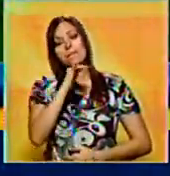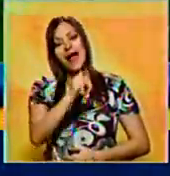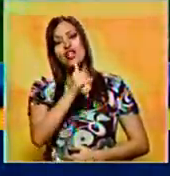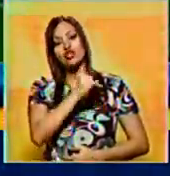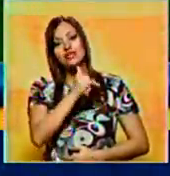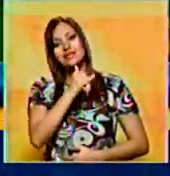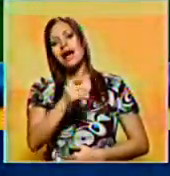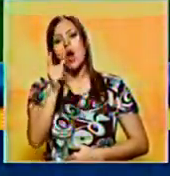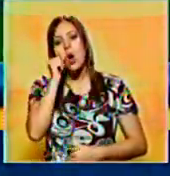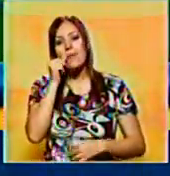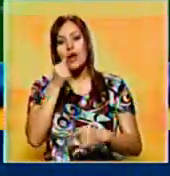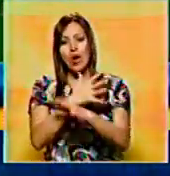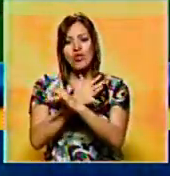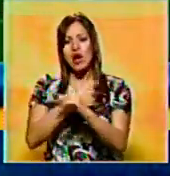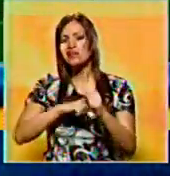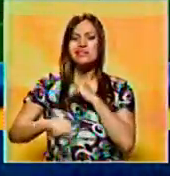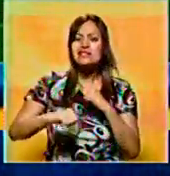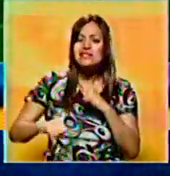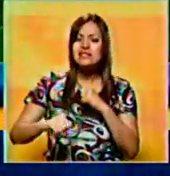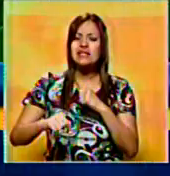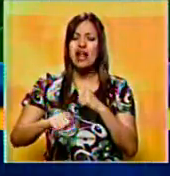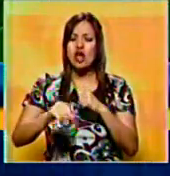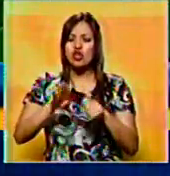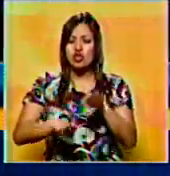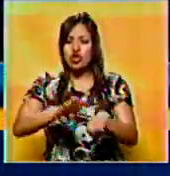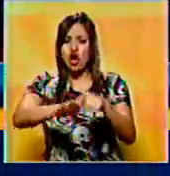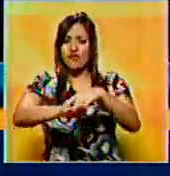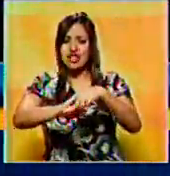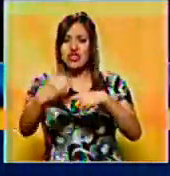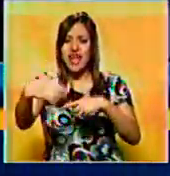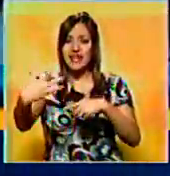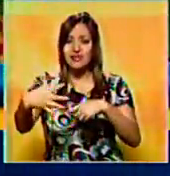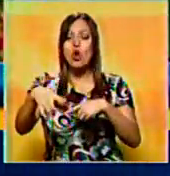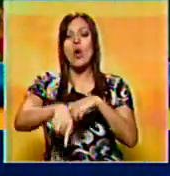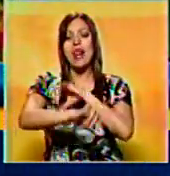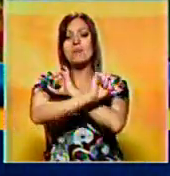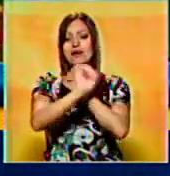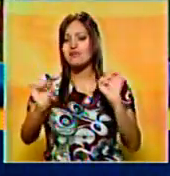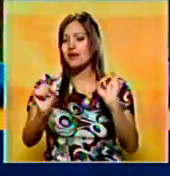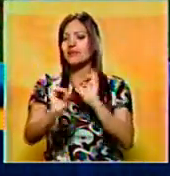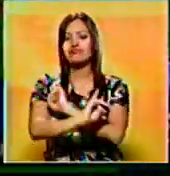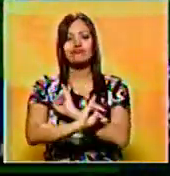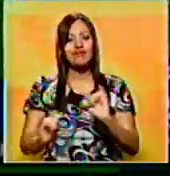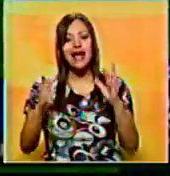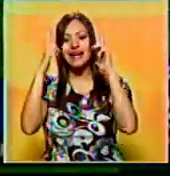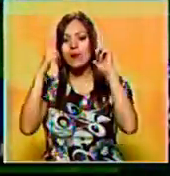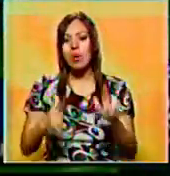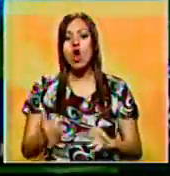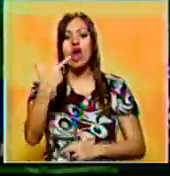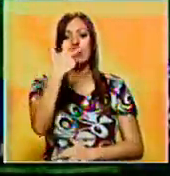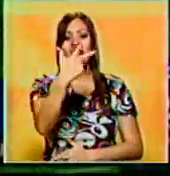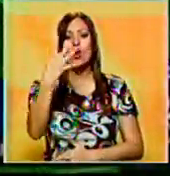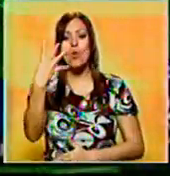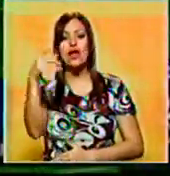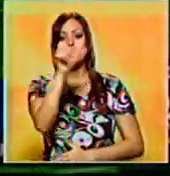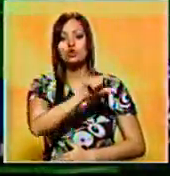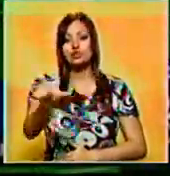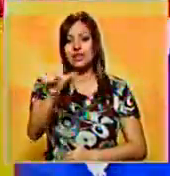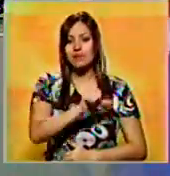la lesión de Neymar, quien sufrió un esguince en el tobillo derecho. Esta mañana se confirmó que estará fuera entre 3 y 4